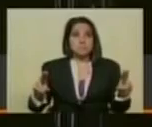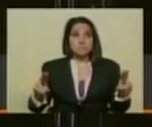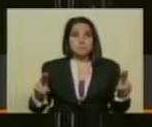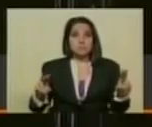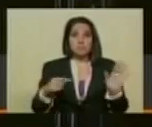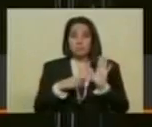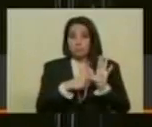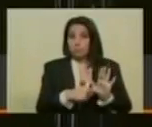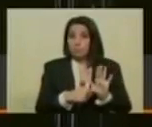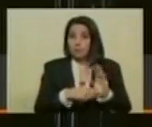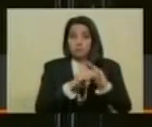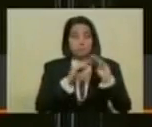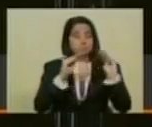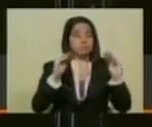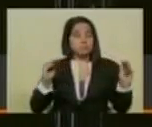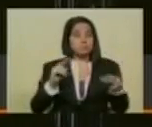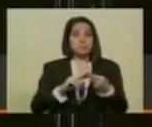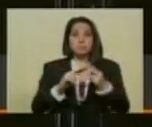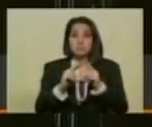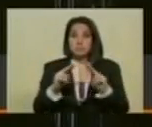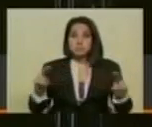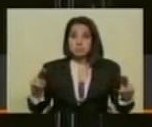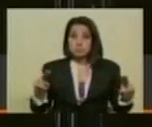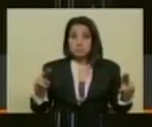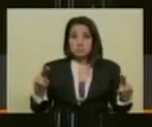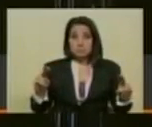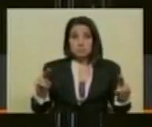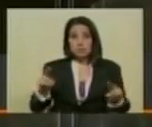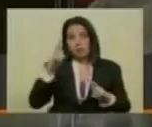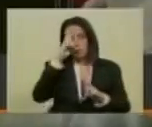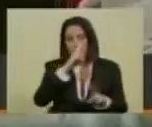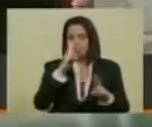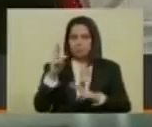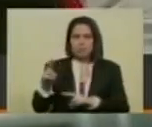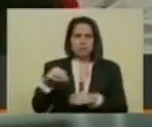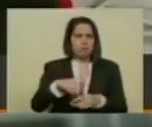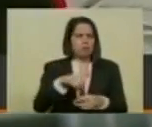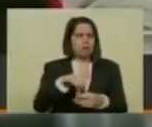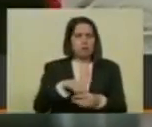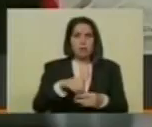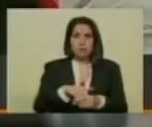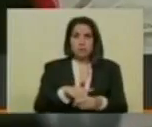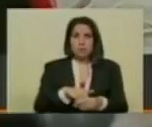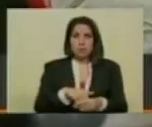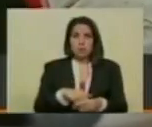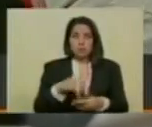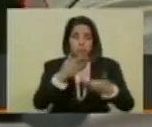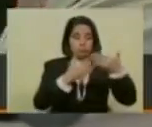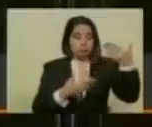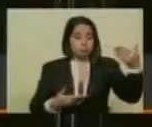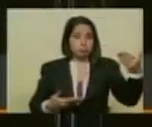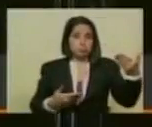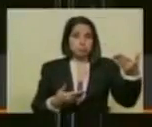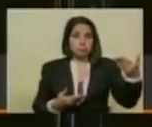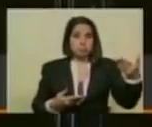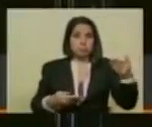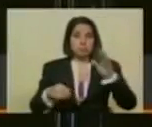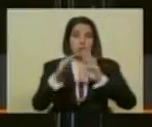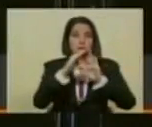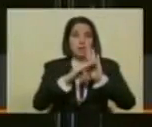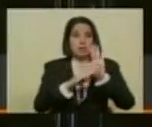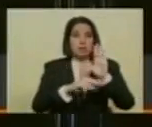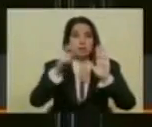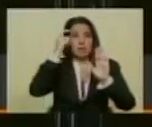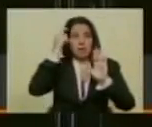estableciendo un llamado a la paz, el respeto a las elecciones constituyentes, y estableciendo el cronograma electoral